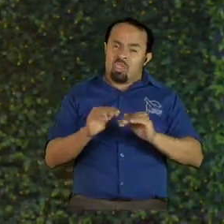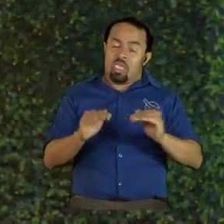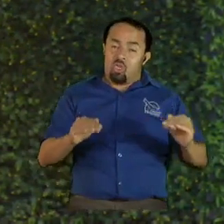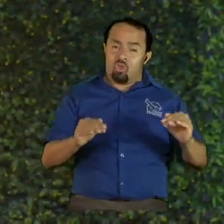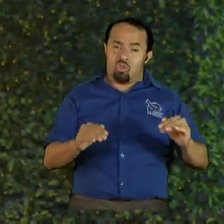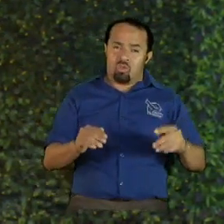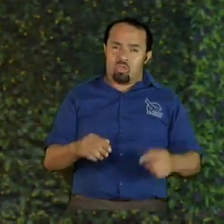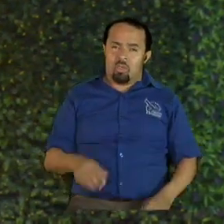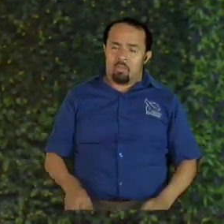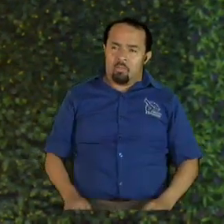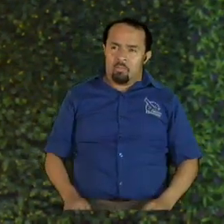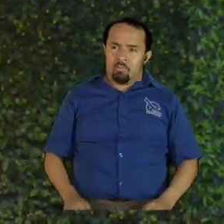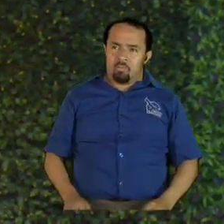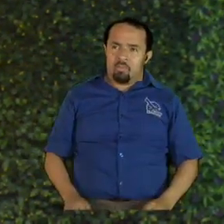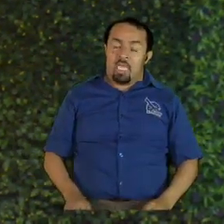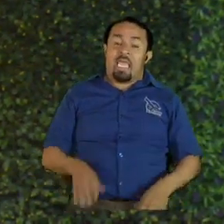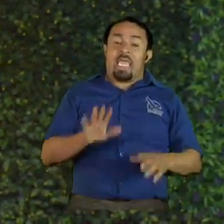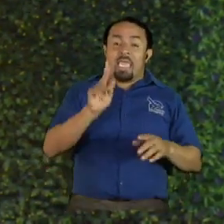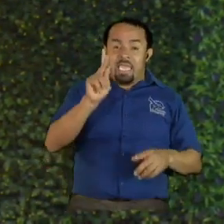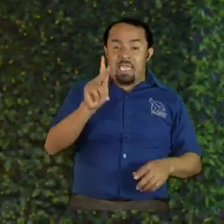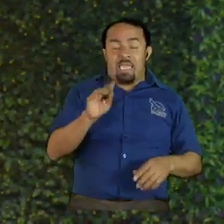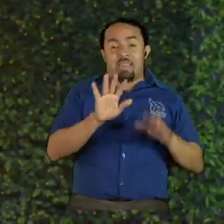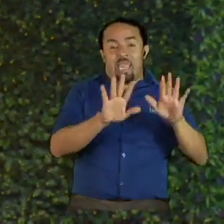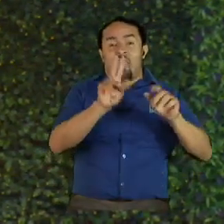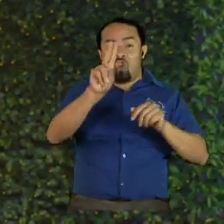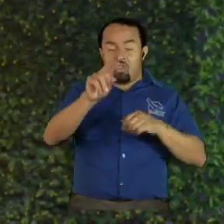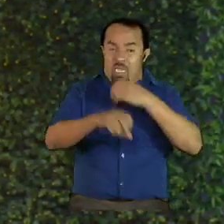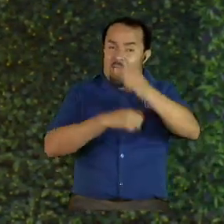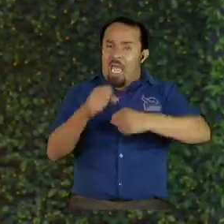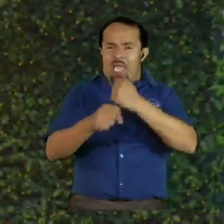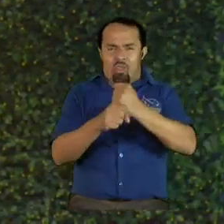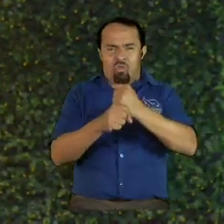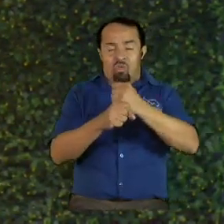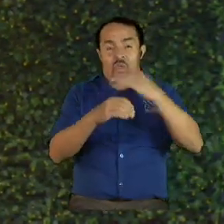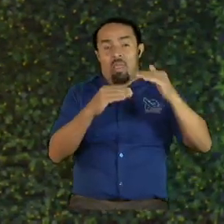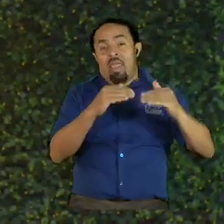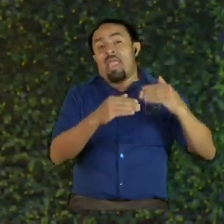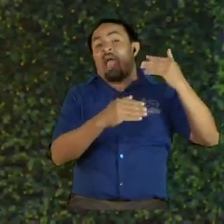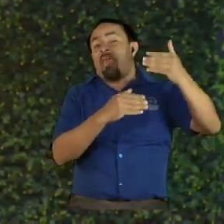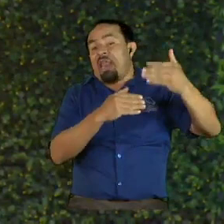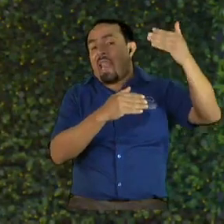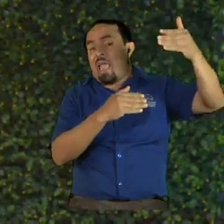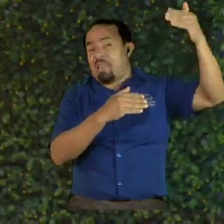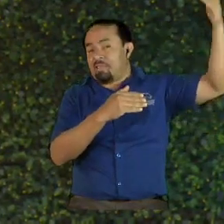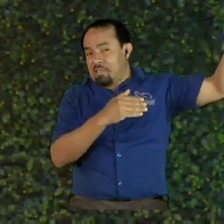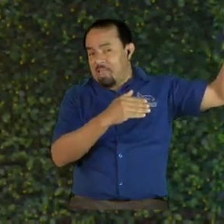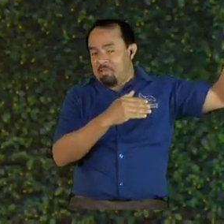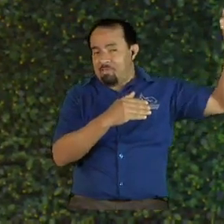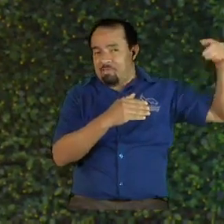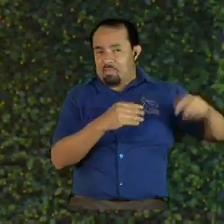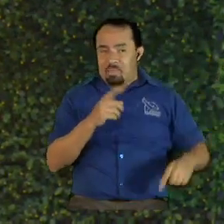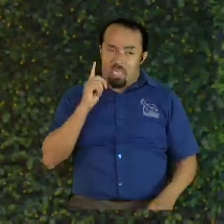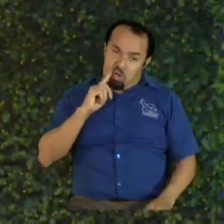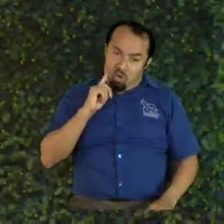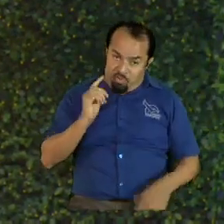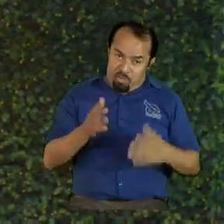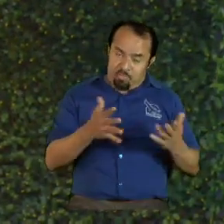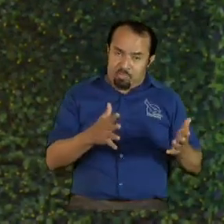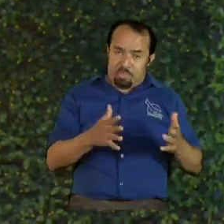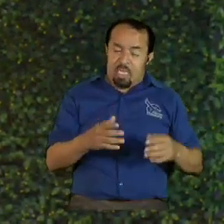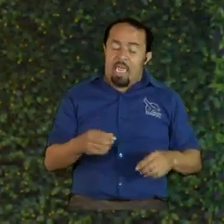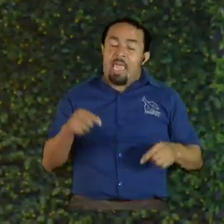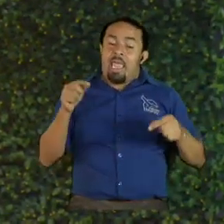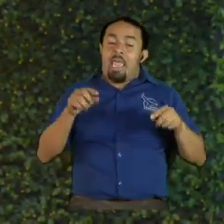Y de 12 años le empiezan a contaminar su corazón. Tal vez no lo podemos poner